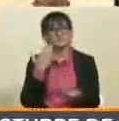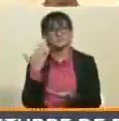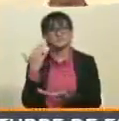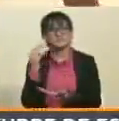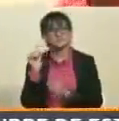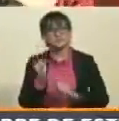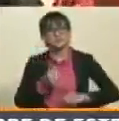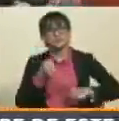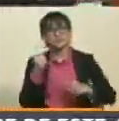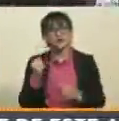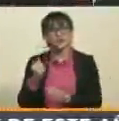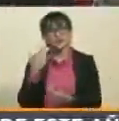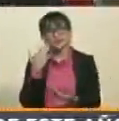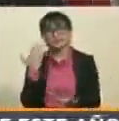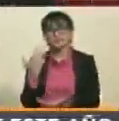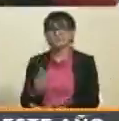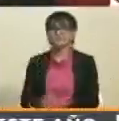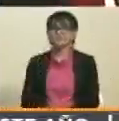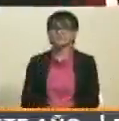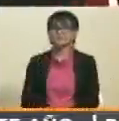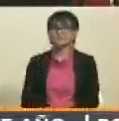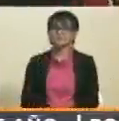Vamos a escuchar lo que ocurre en el lugar.